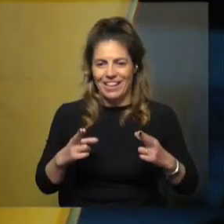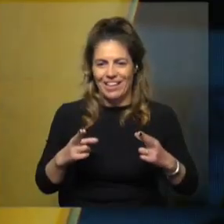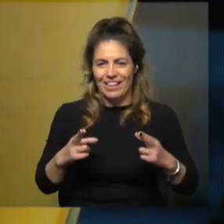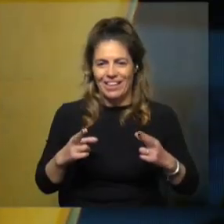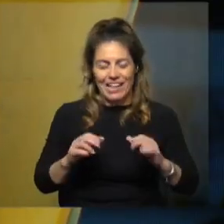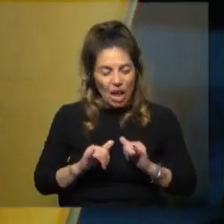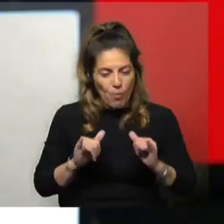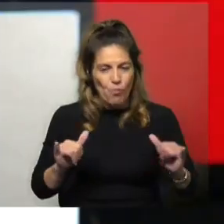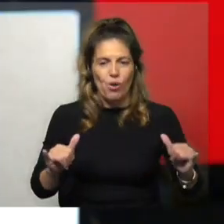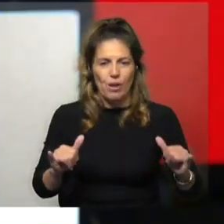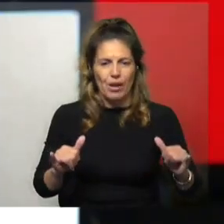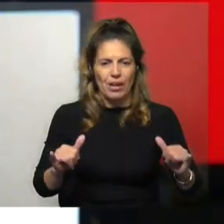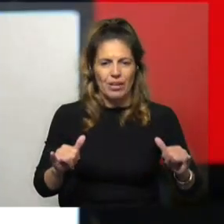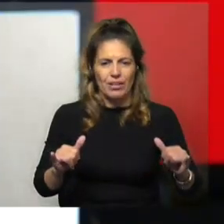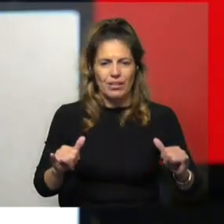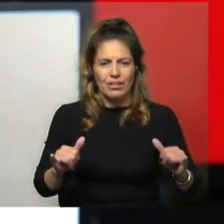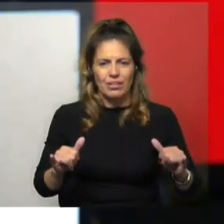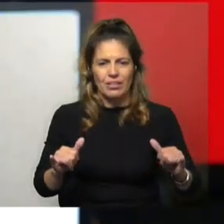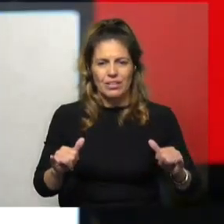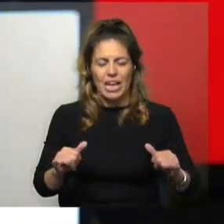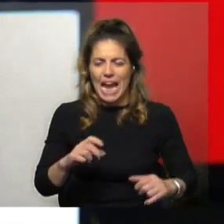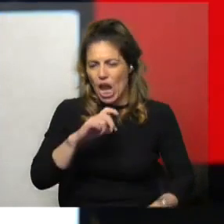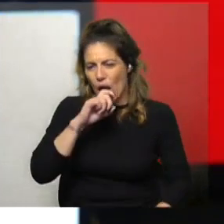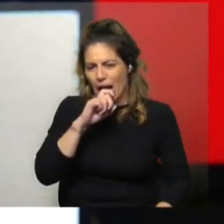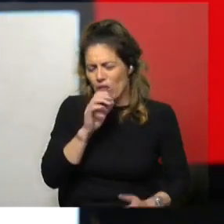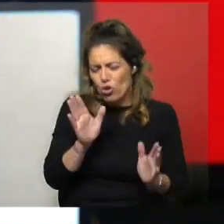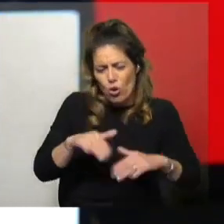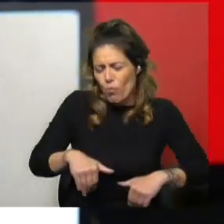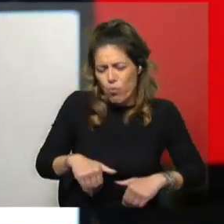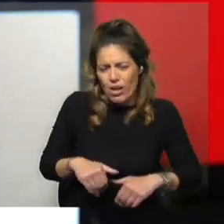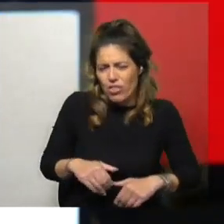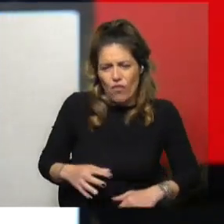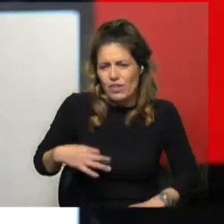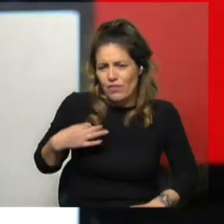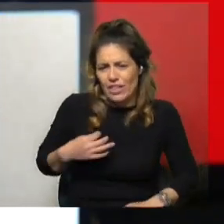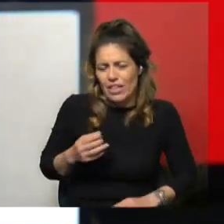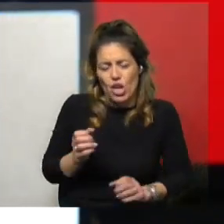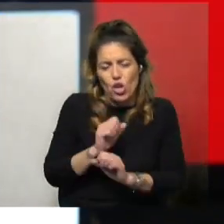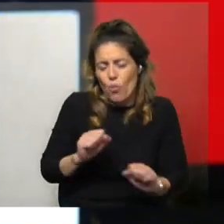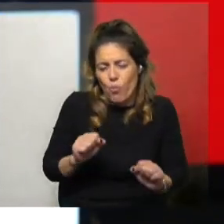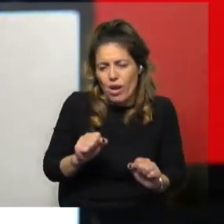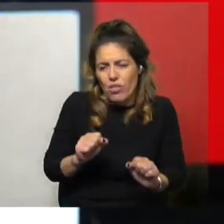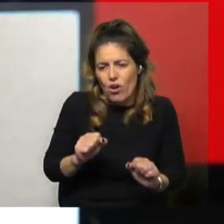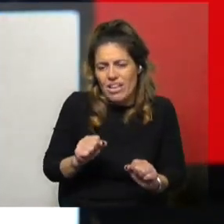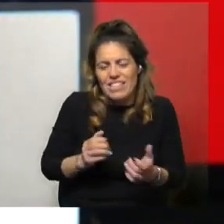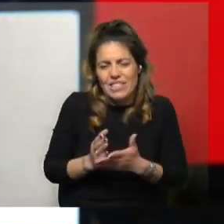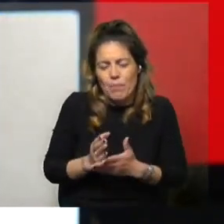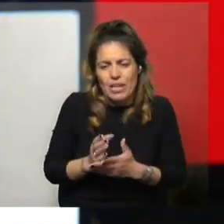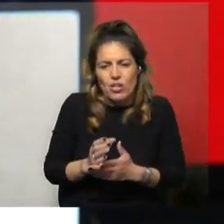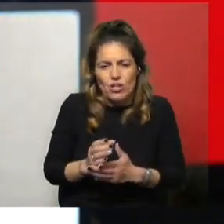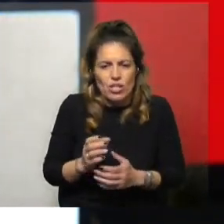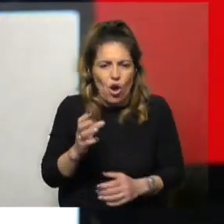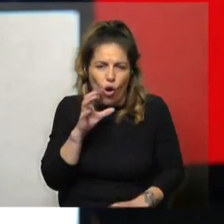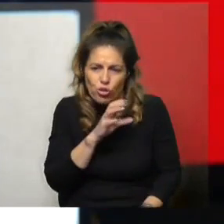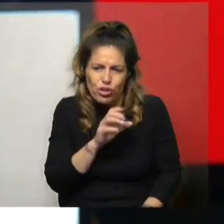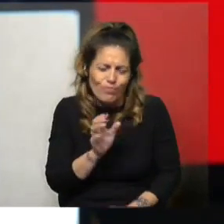promueva de mal humor yo no puedo vivir y no puedo vivir abrazado un rencor eso lo tengo bien claro y este y no